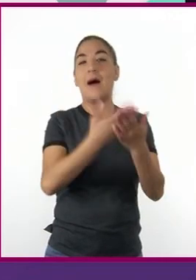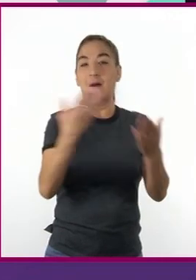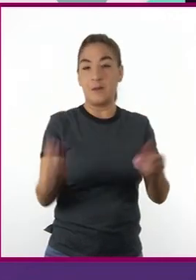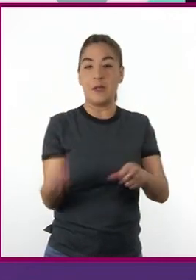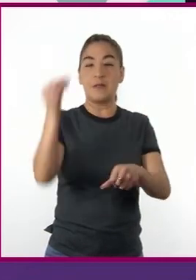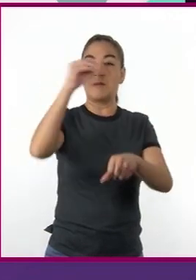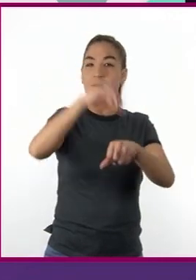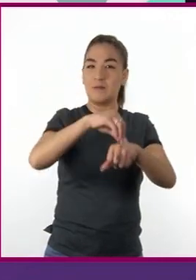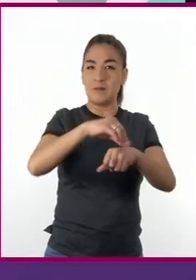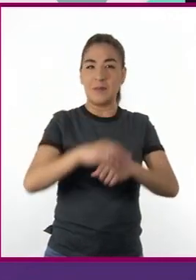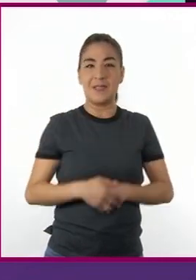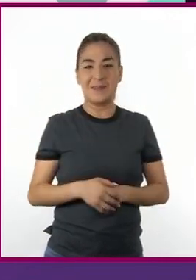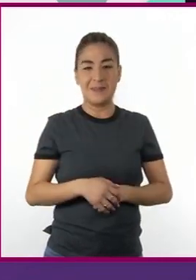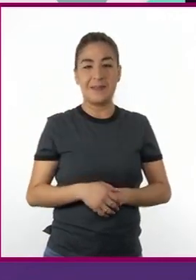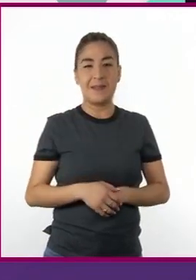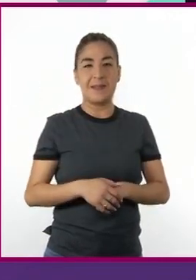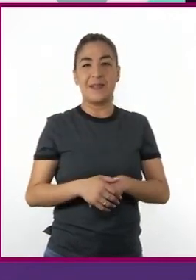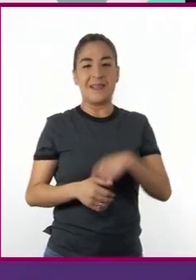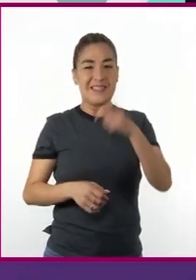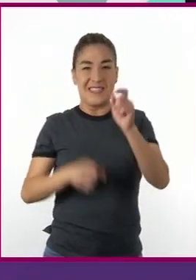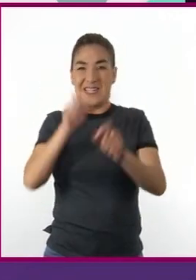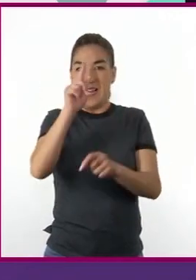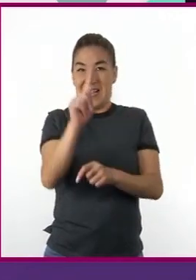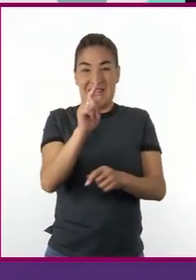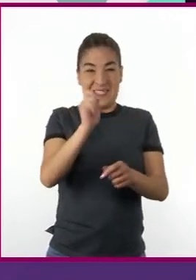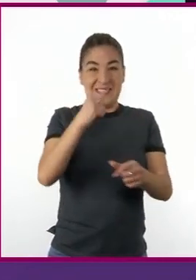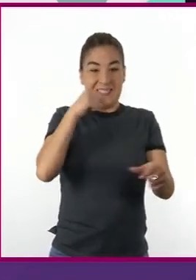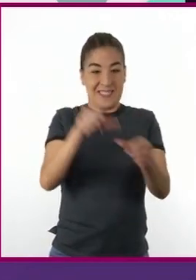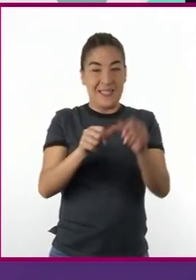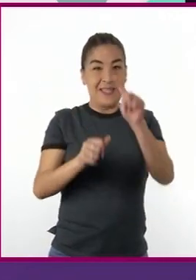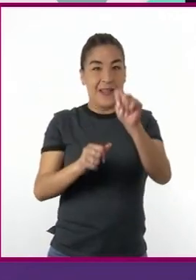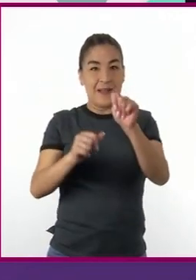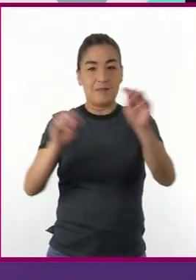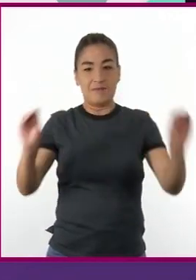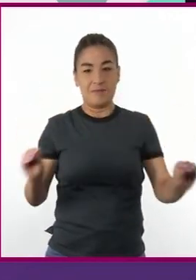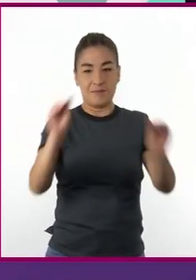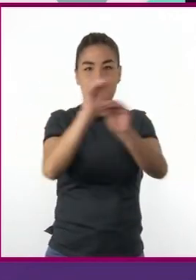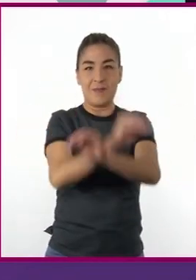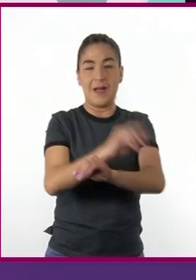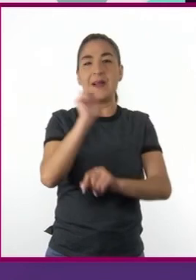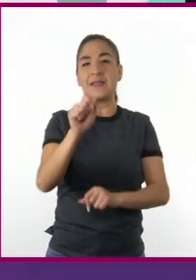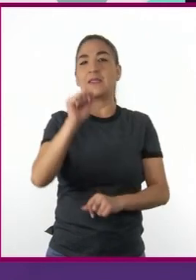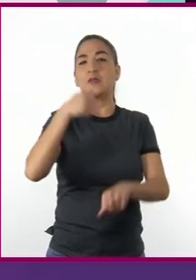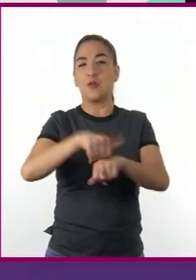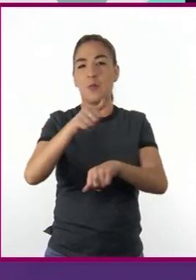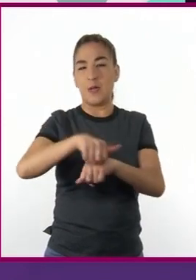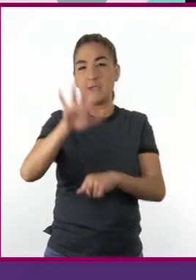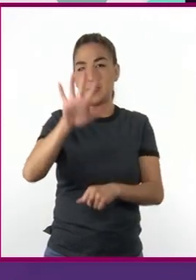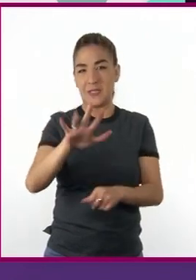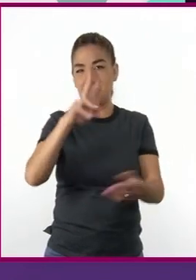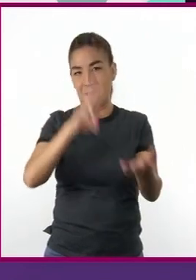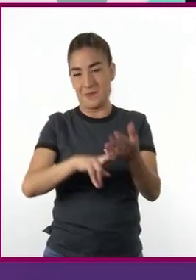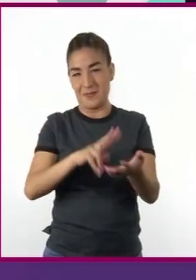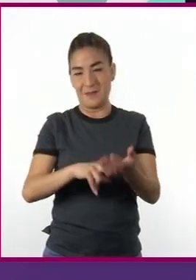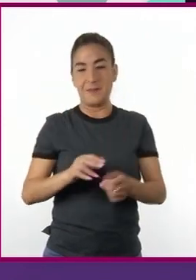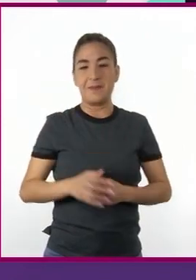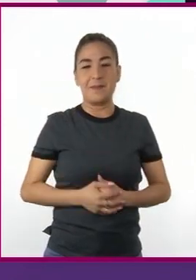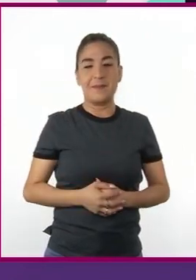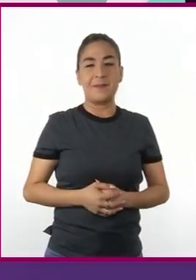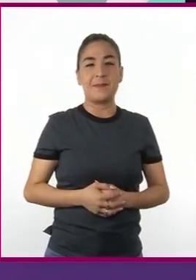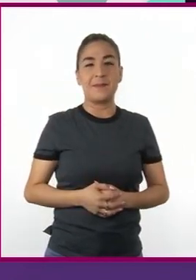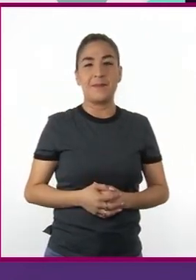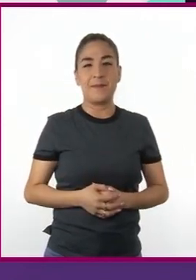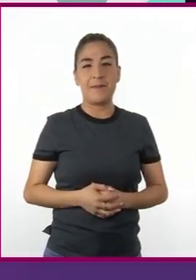coloquemos en la columna del tiempo el número 5, que es el valor que continúa.